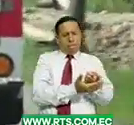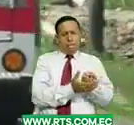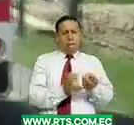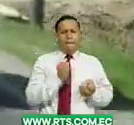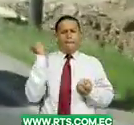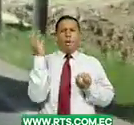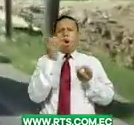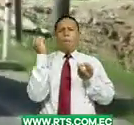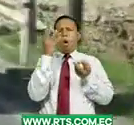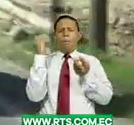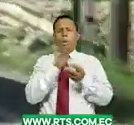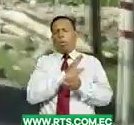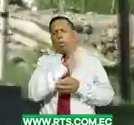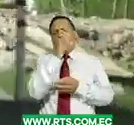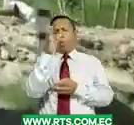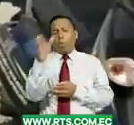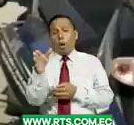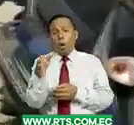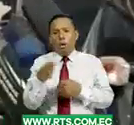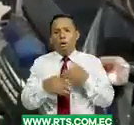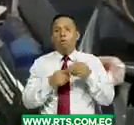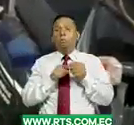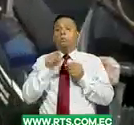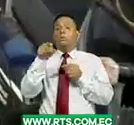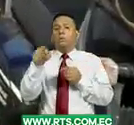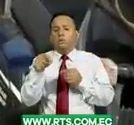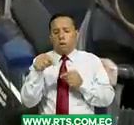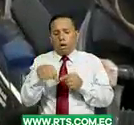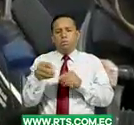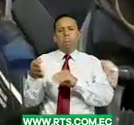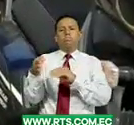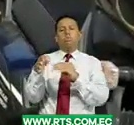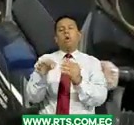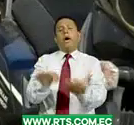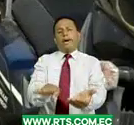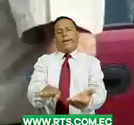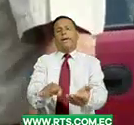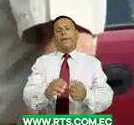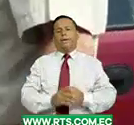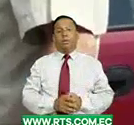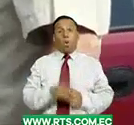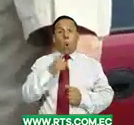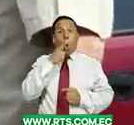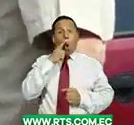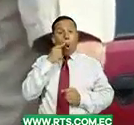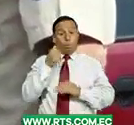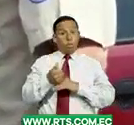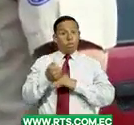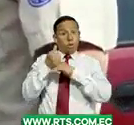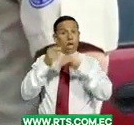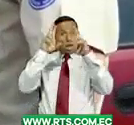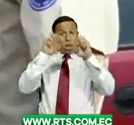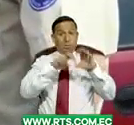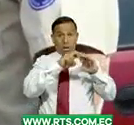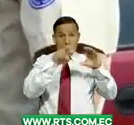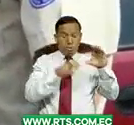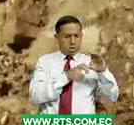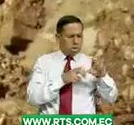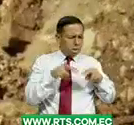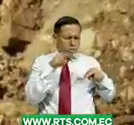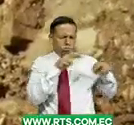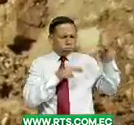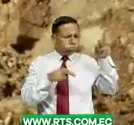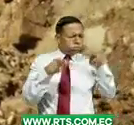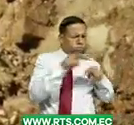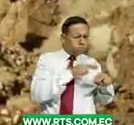en el trayecto dejó de existir. Personal de la Agencia de Regulación y Control Minero inspeccionaron la mina y constataron que no